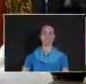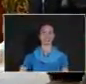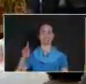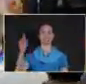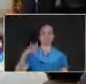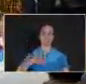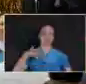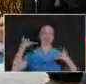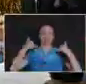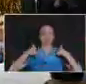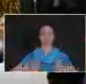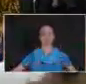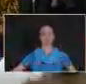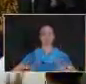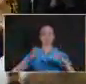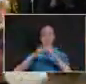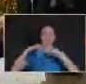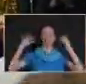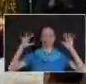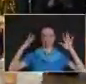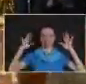Vestido de alegría,